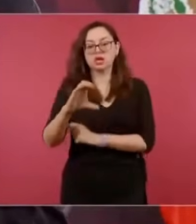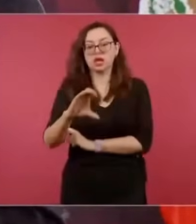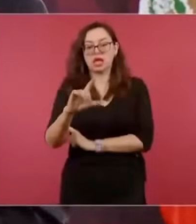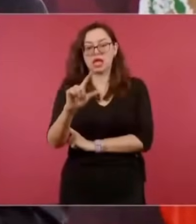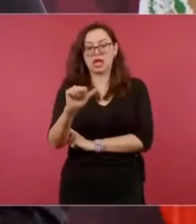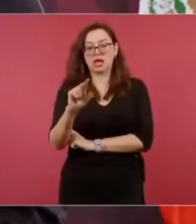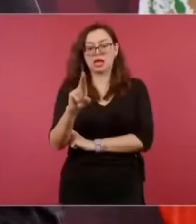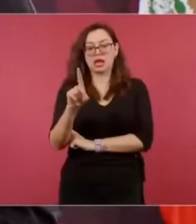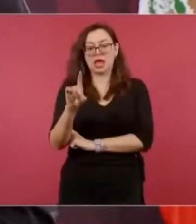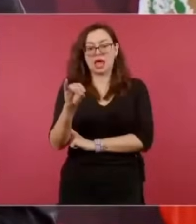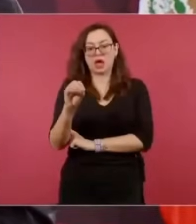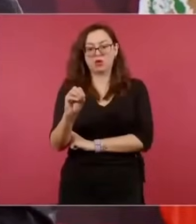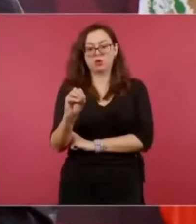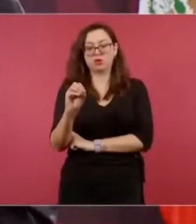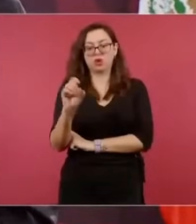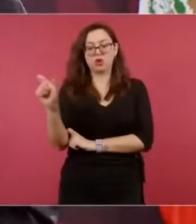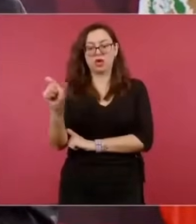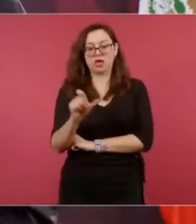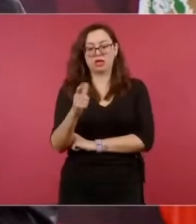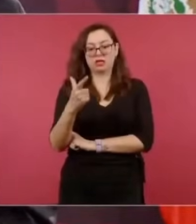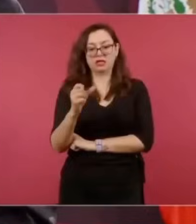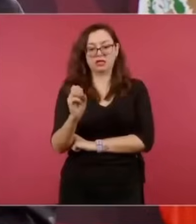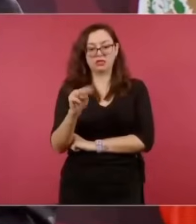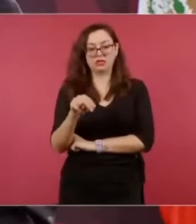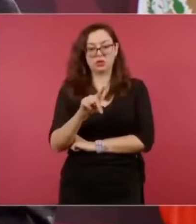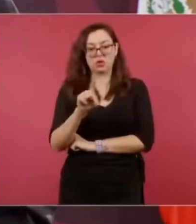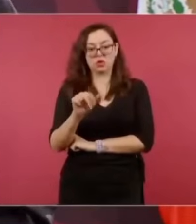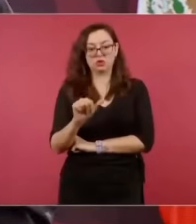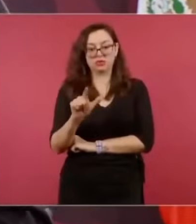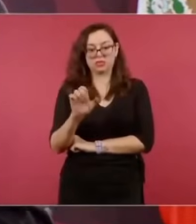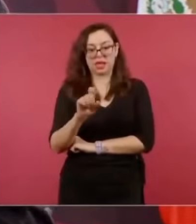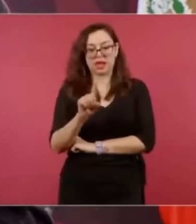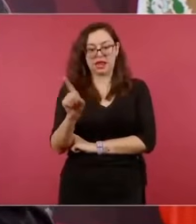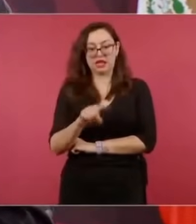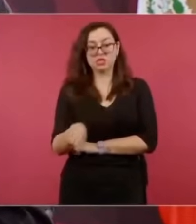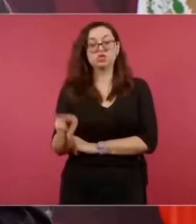a la institución de Claudio X González y de la señora